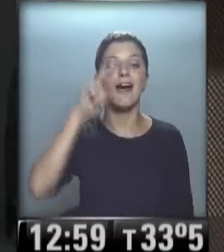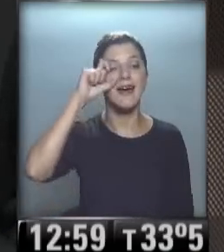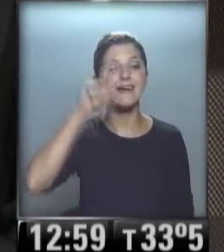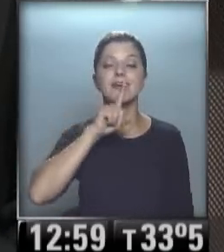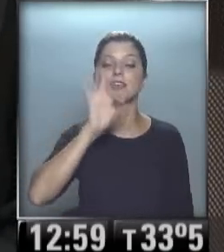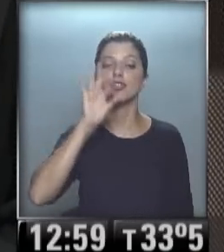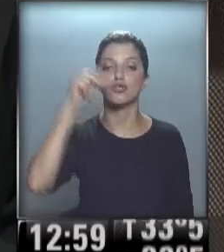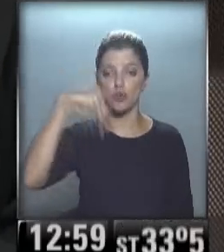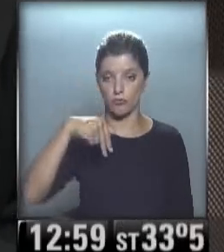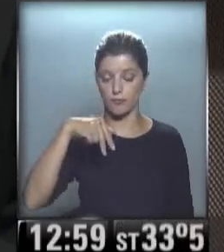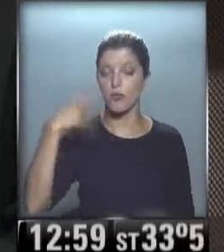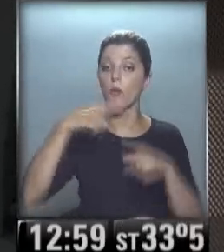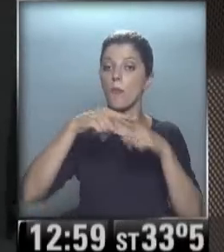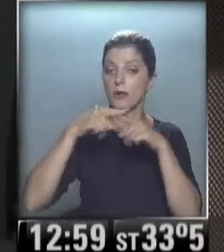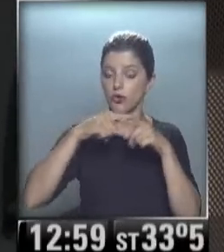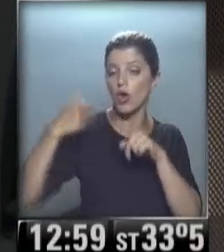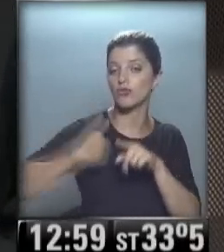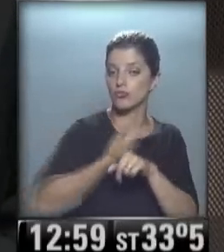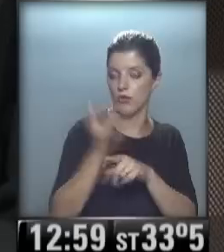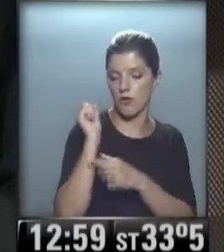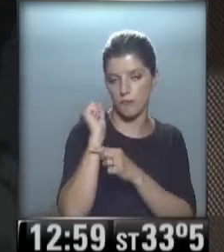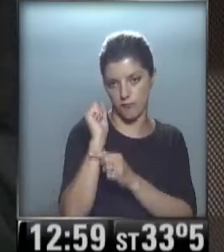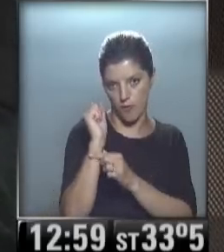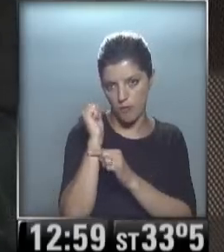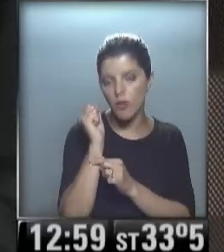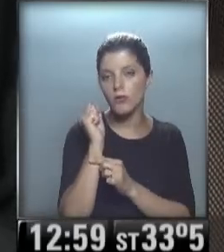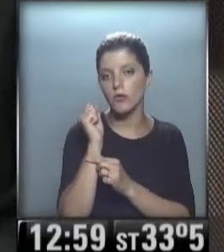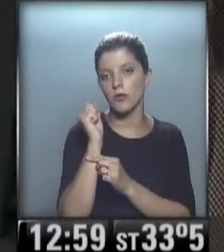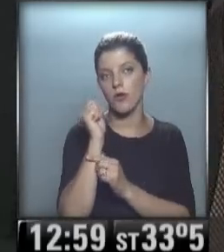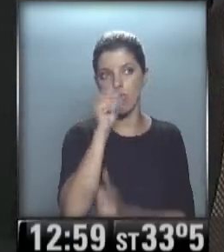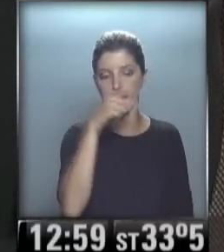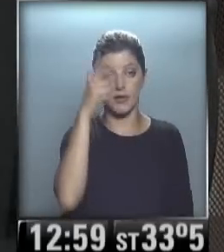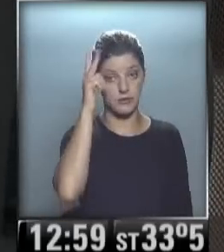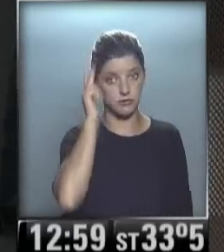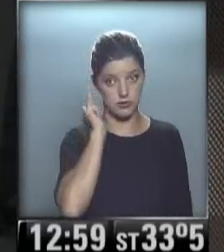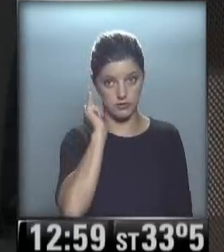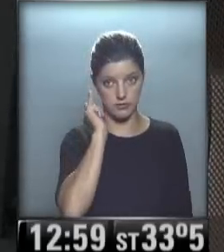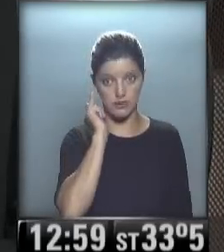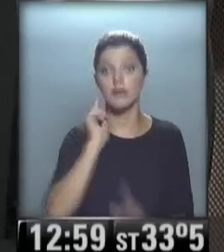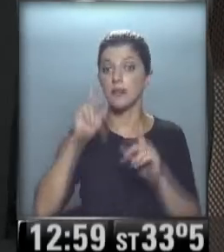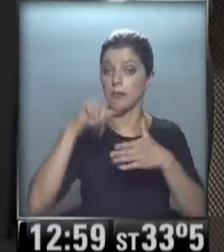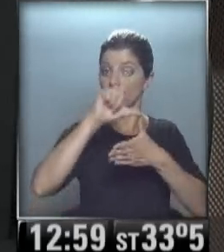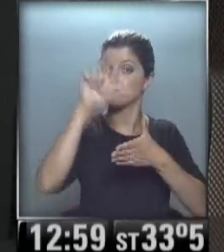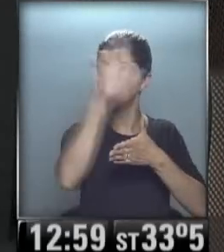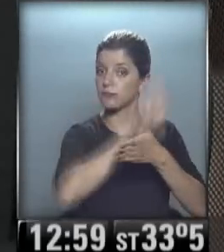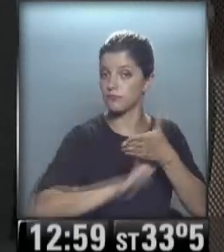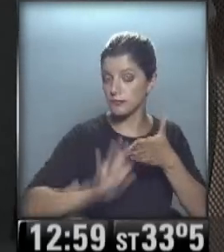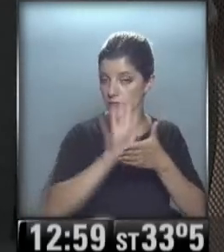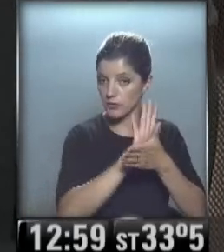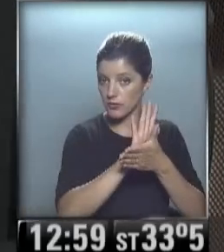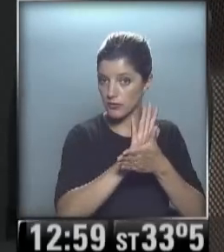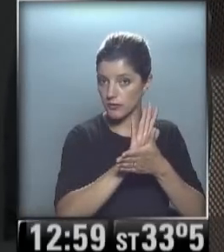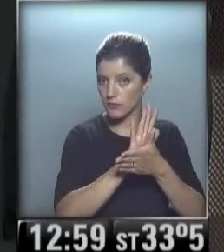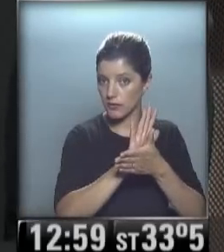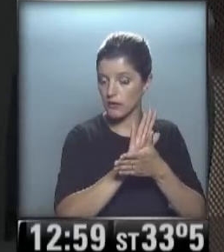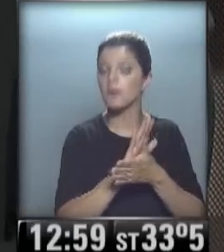eh politólogo sociólogo muy conocido eh en en chile y también en América Latina en general eh un